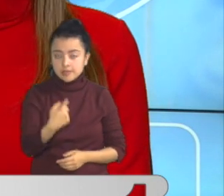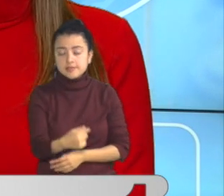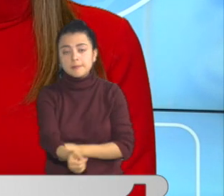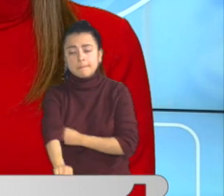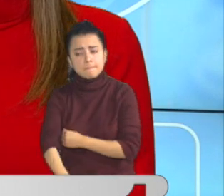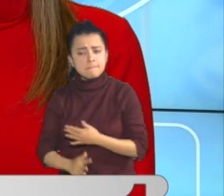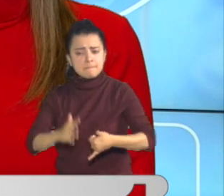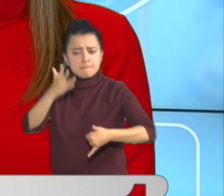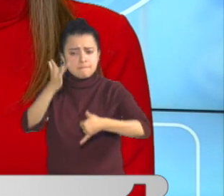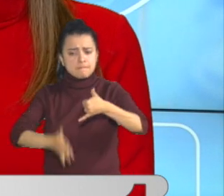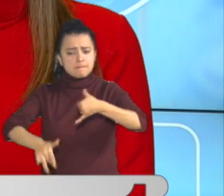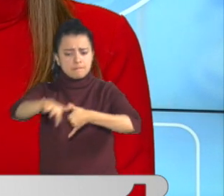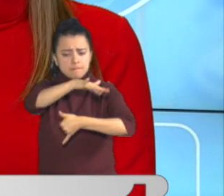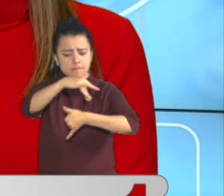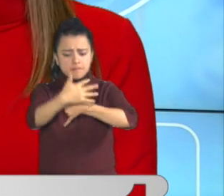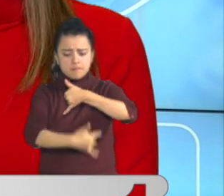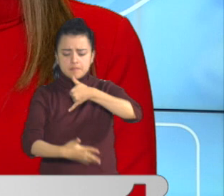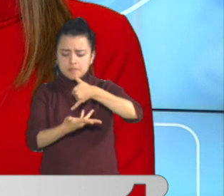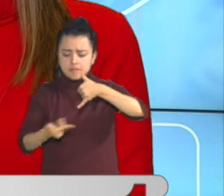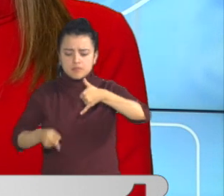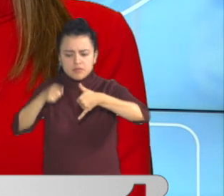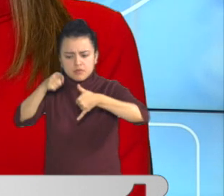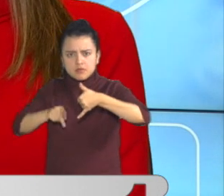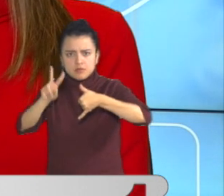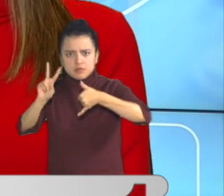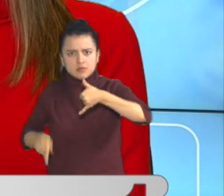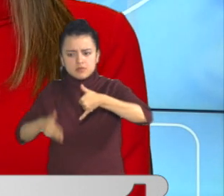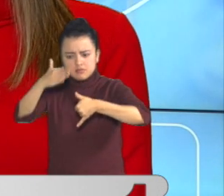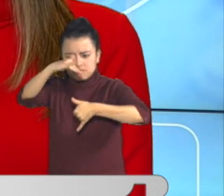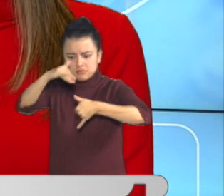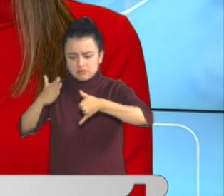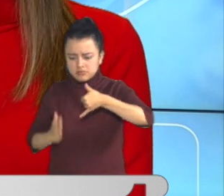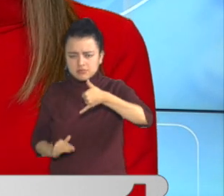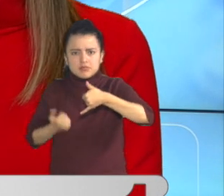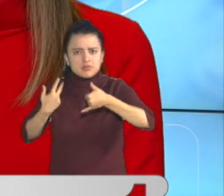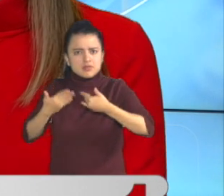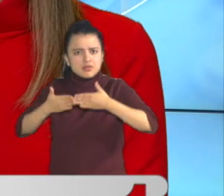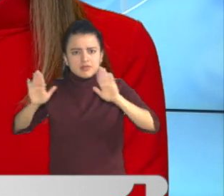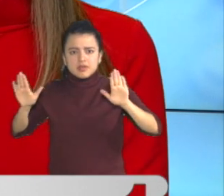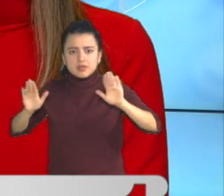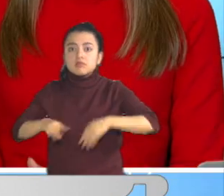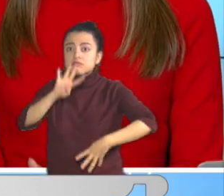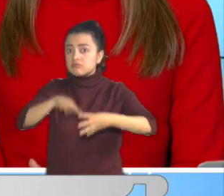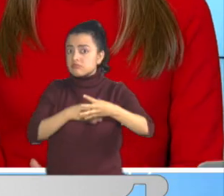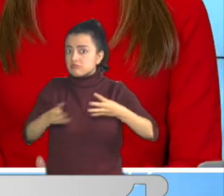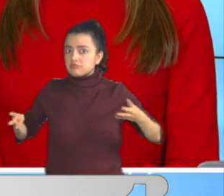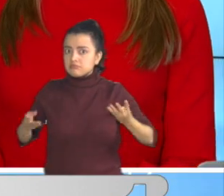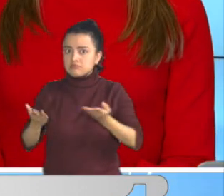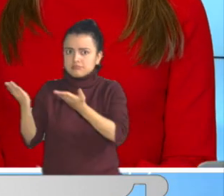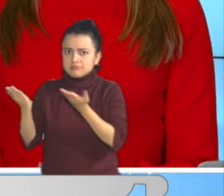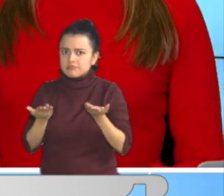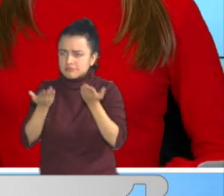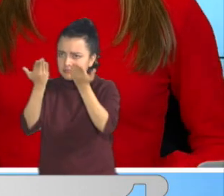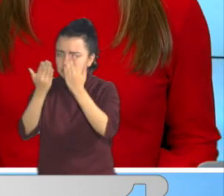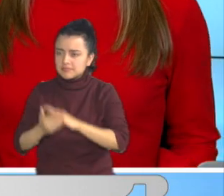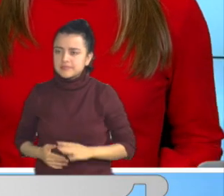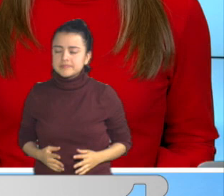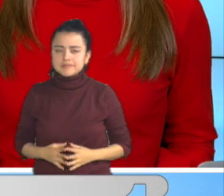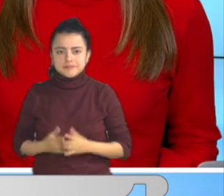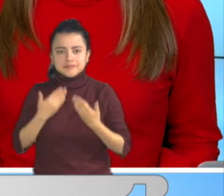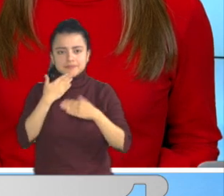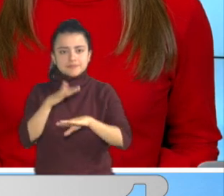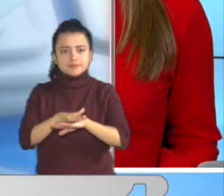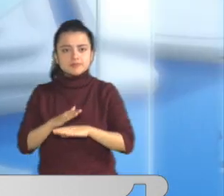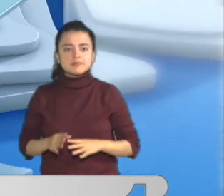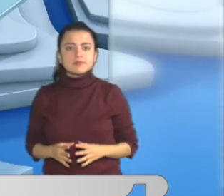está abierta desde hace un año, a pesar de que solo funciona en horarios restringidos para el paso peatonal. Luisa Fernández tiene el reporte. Luisa, buenas